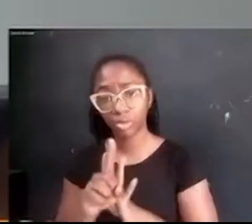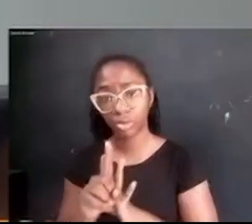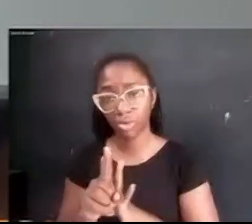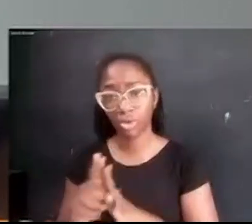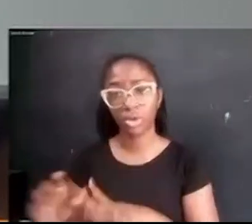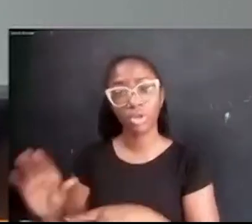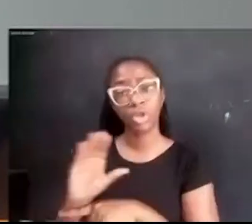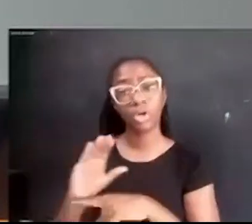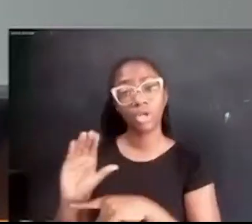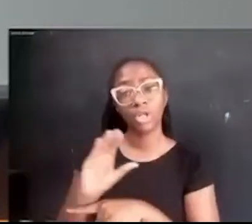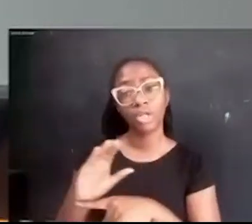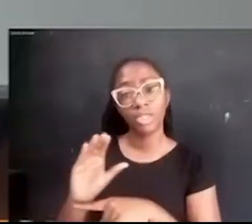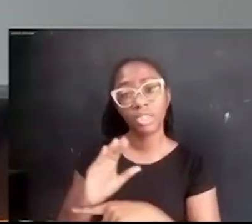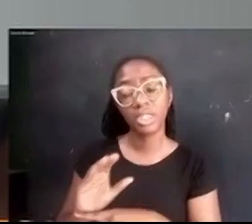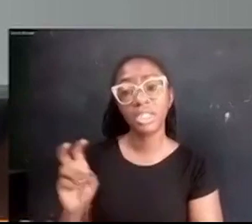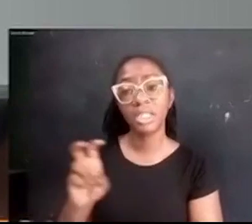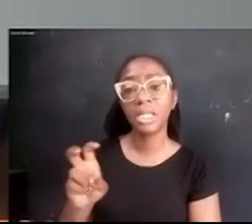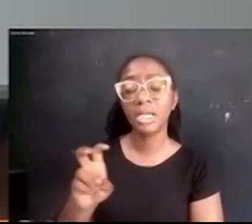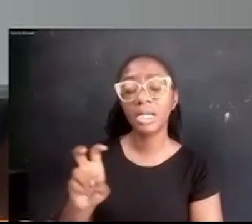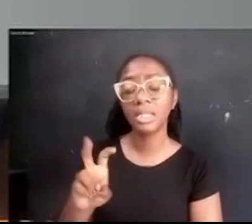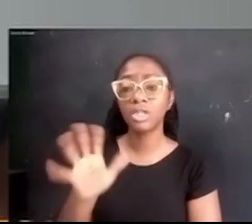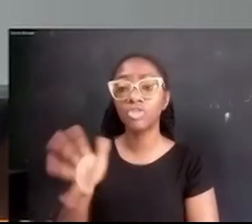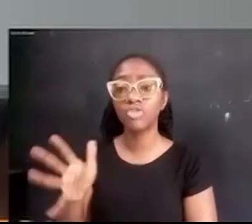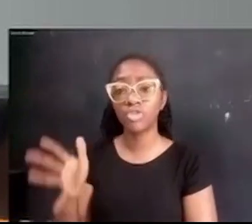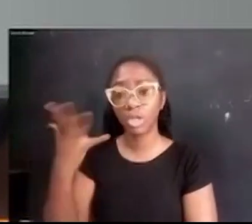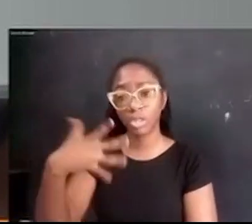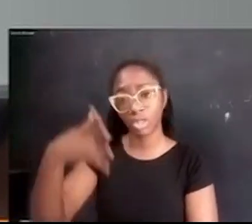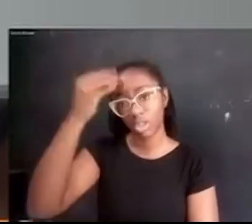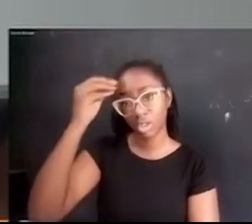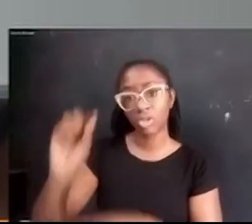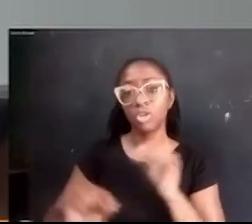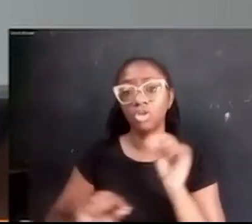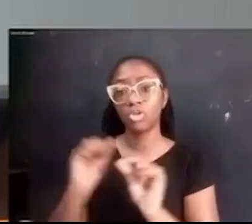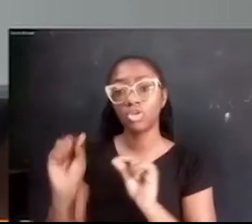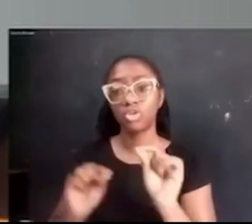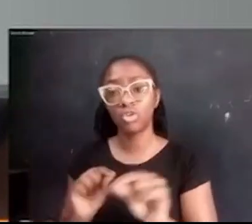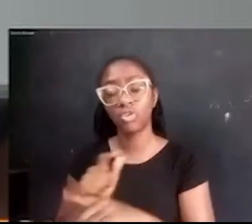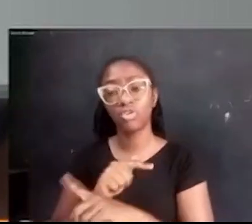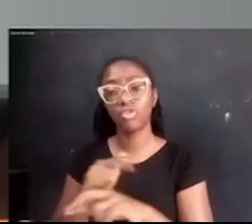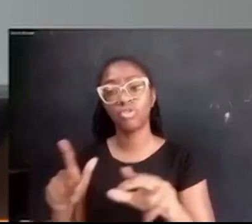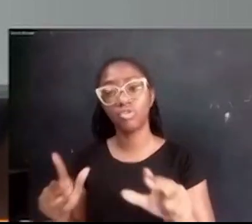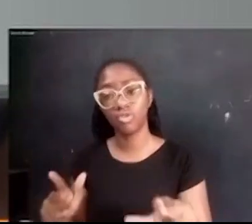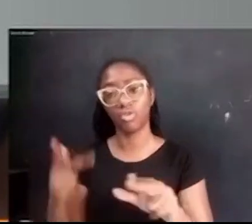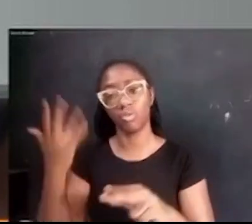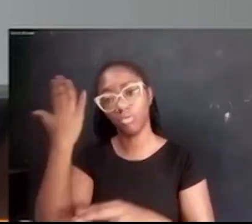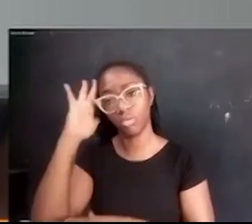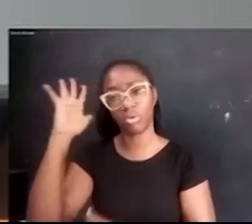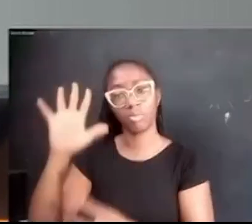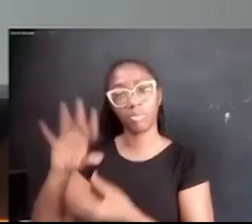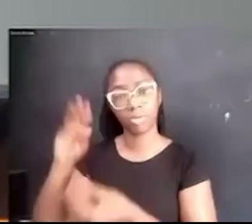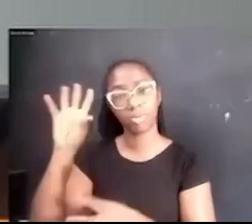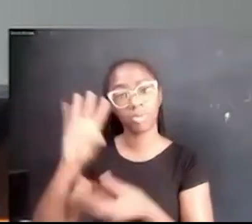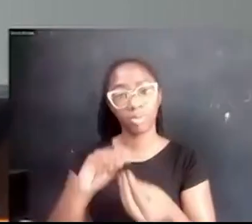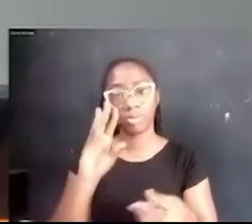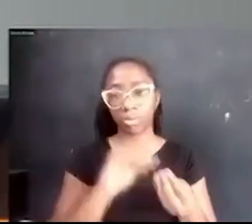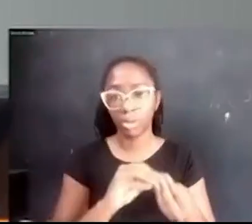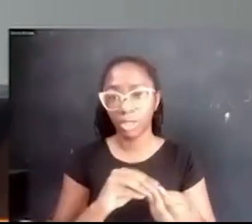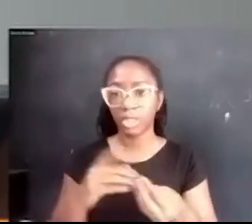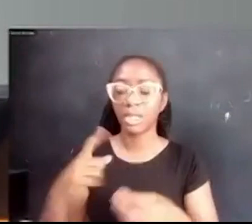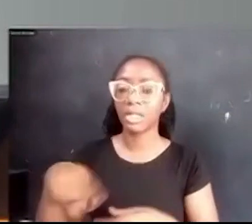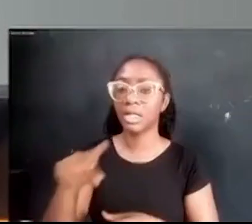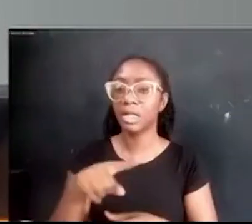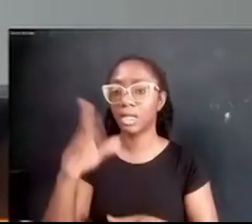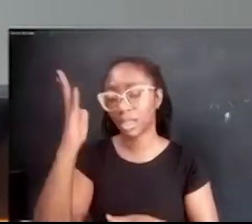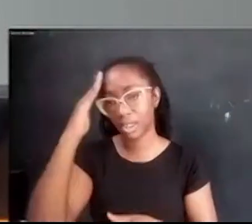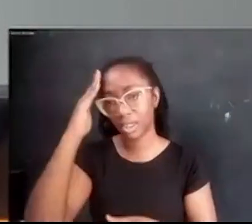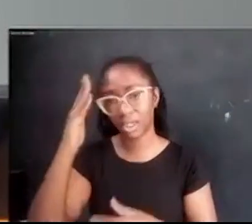Quinta República es la Constitución definitiva, la Constitución final de Francia. Desde hace unas semanas